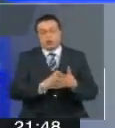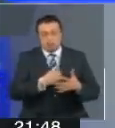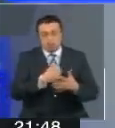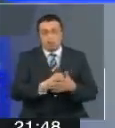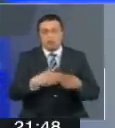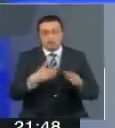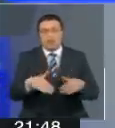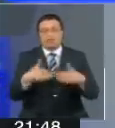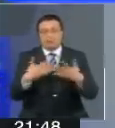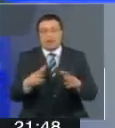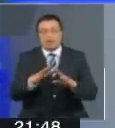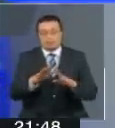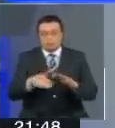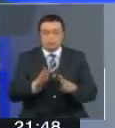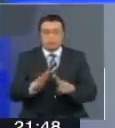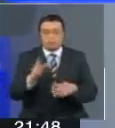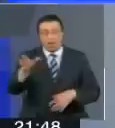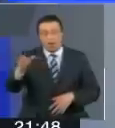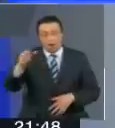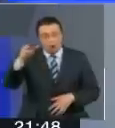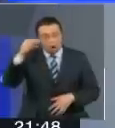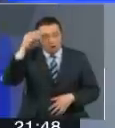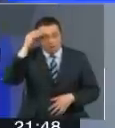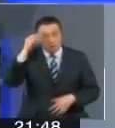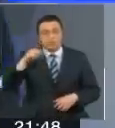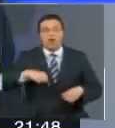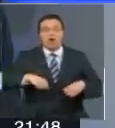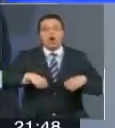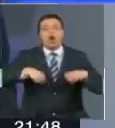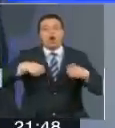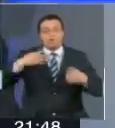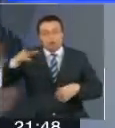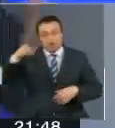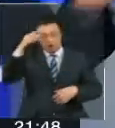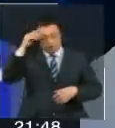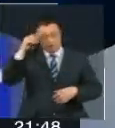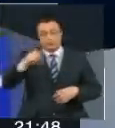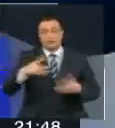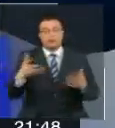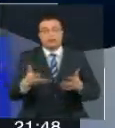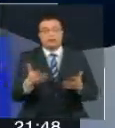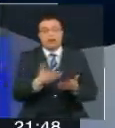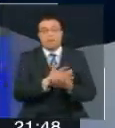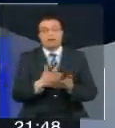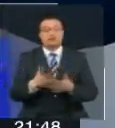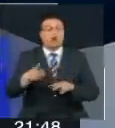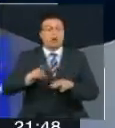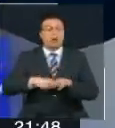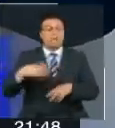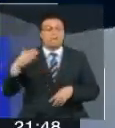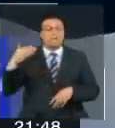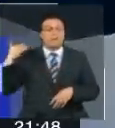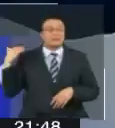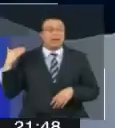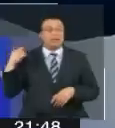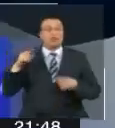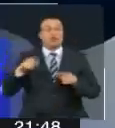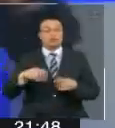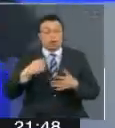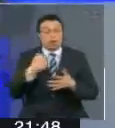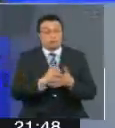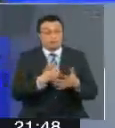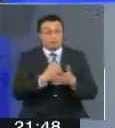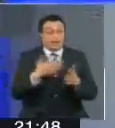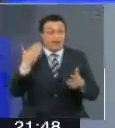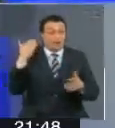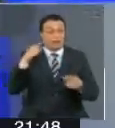todavía para que se comprenda, los jóvenes comprendan que lo que pasó en el pasado, que los que lucharon en